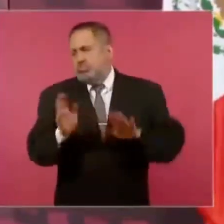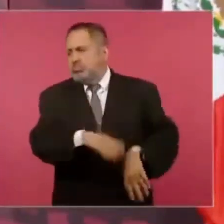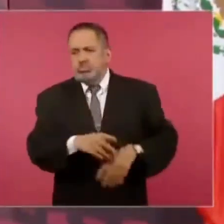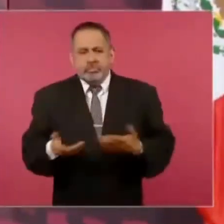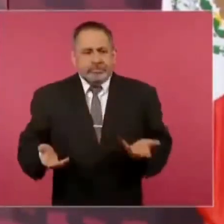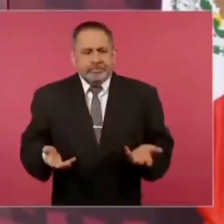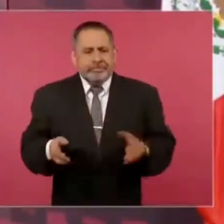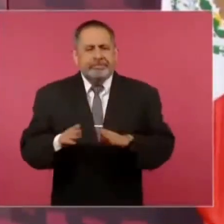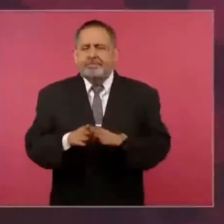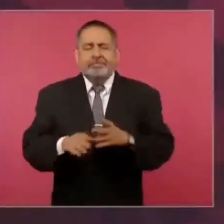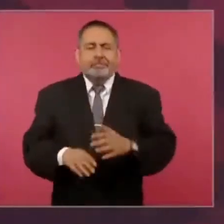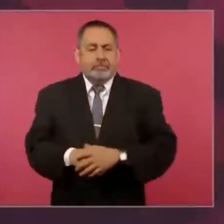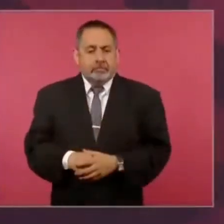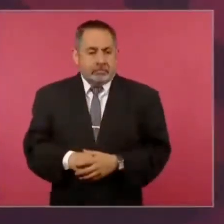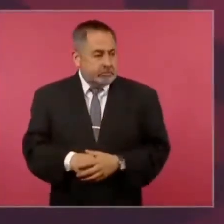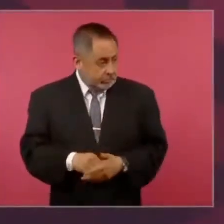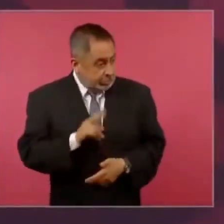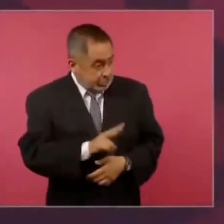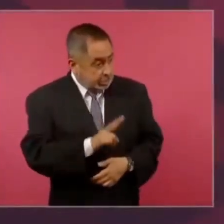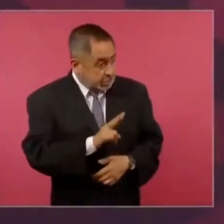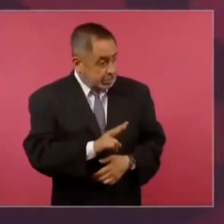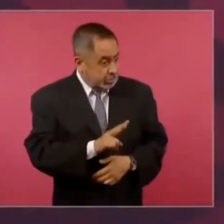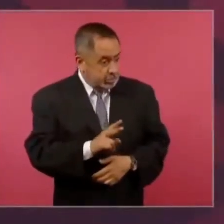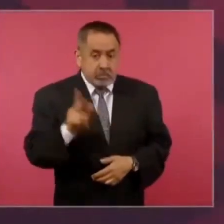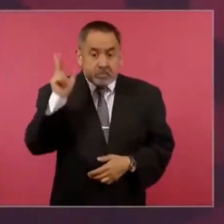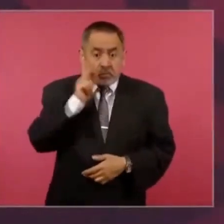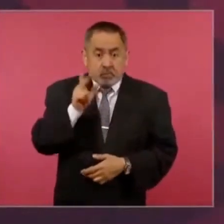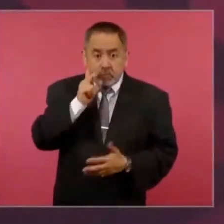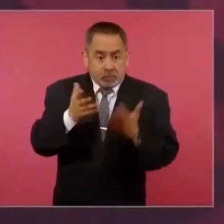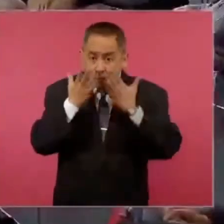¿cómo se va a acusar a alguien